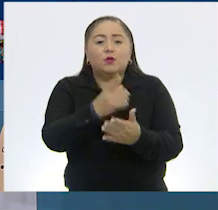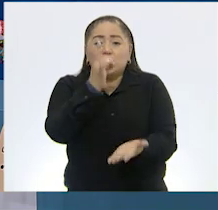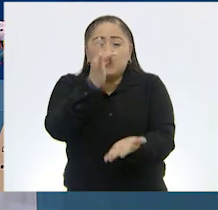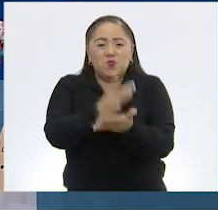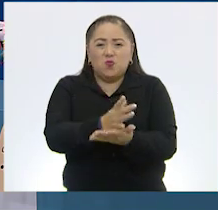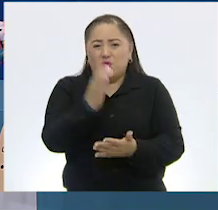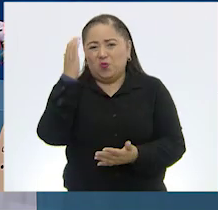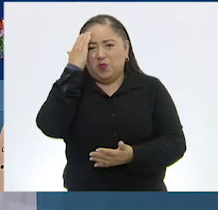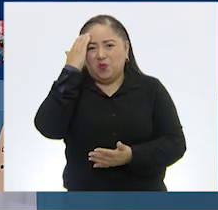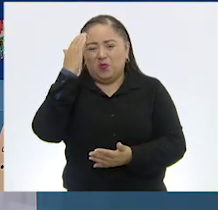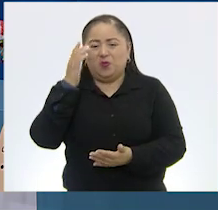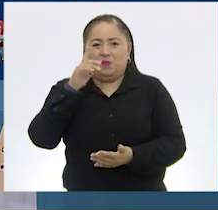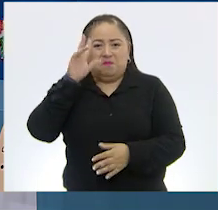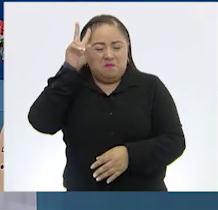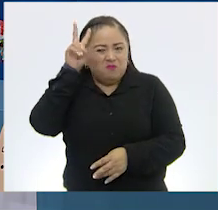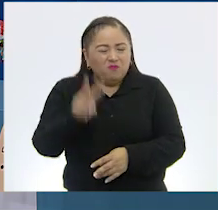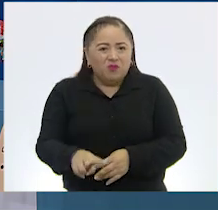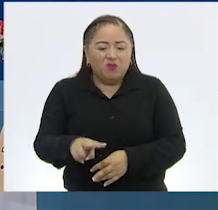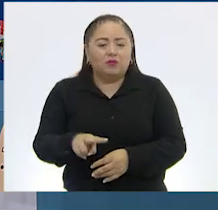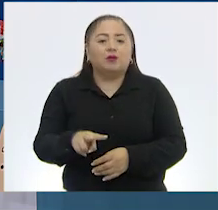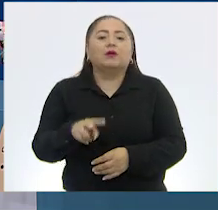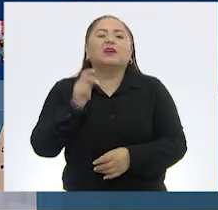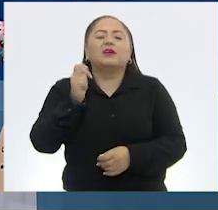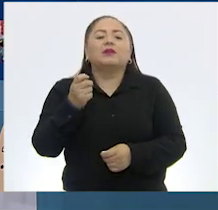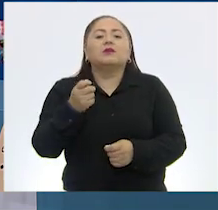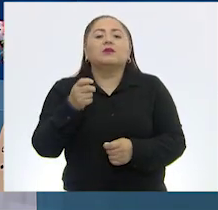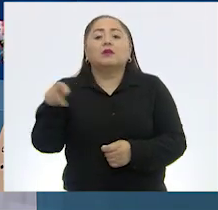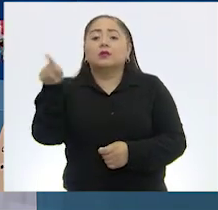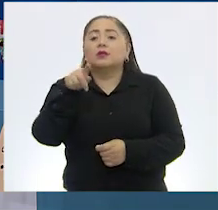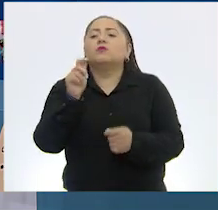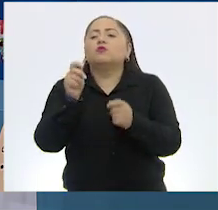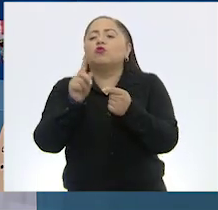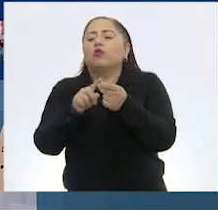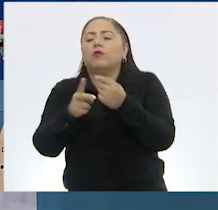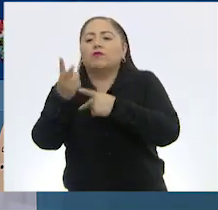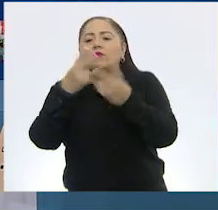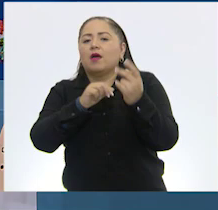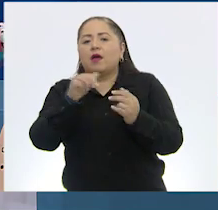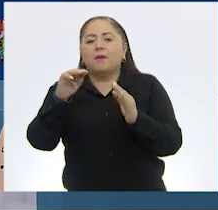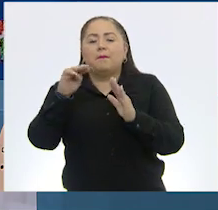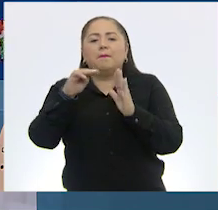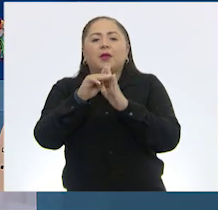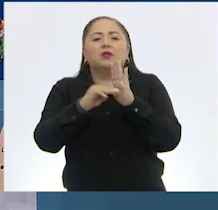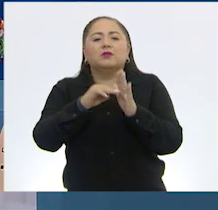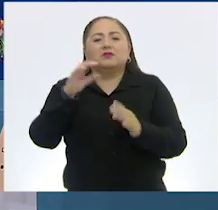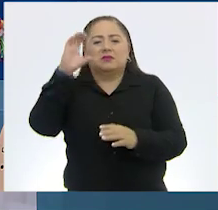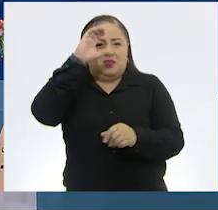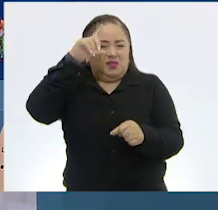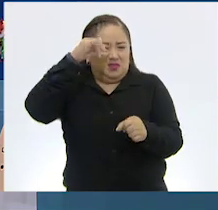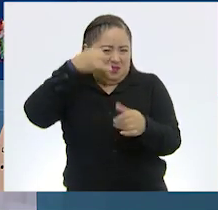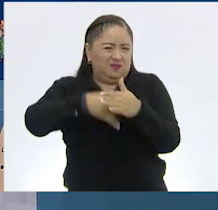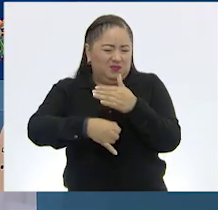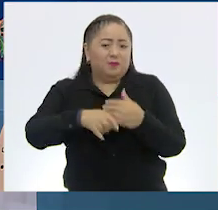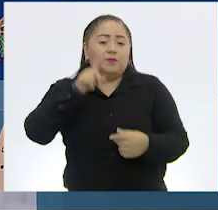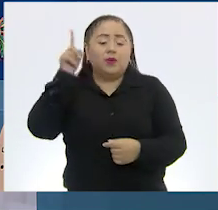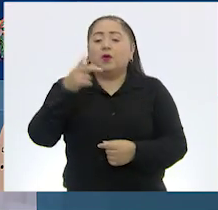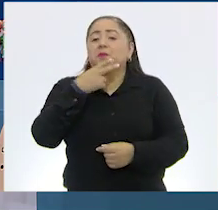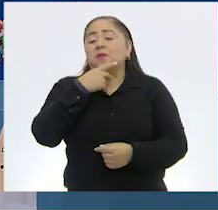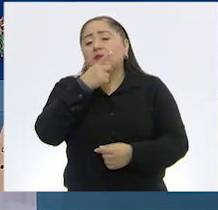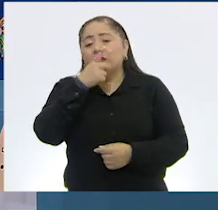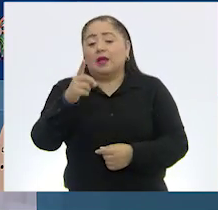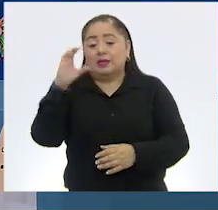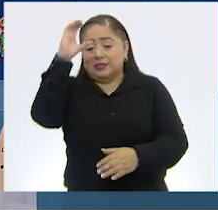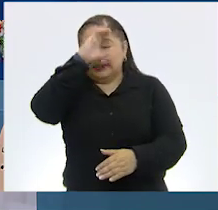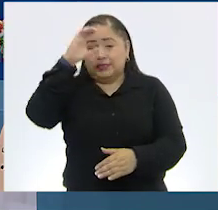único conocimiento auténtico y verdadero era aquel que se obtenía mediante el método científico. Según el positivismo,